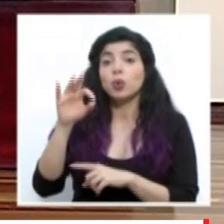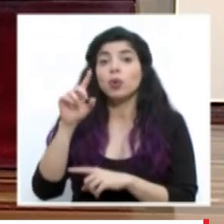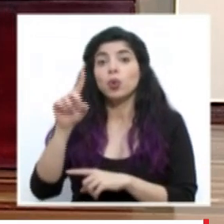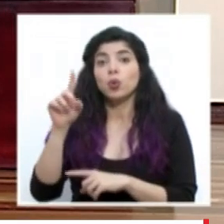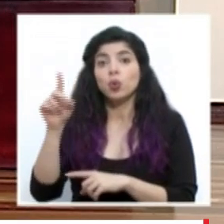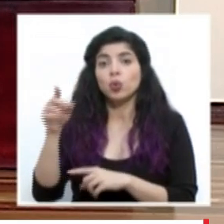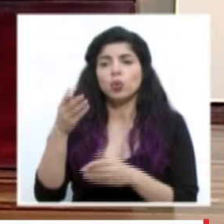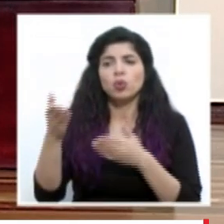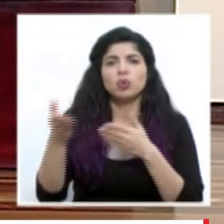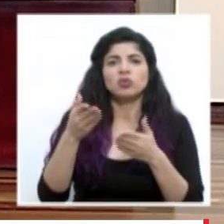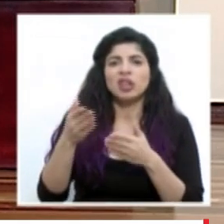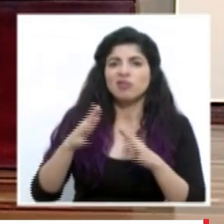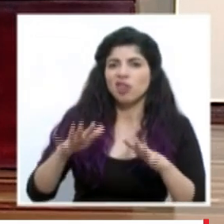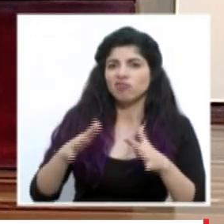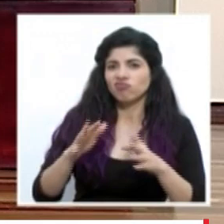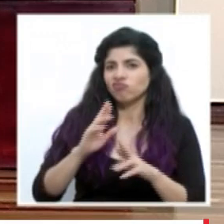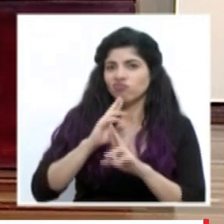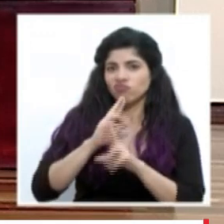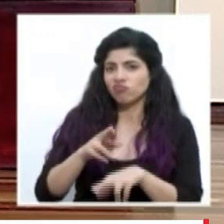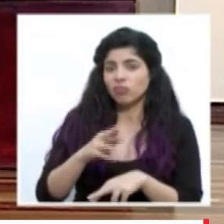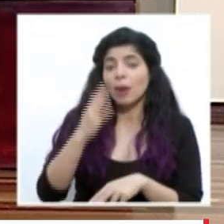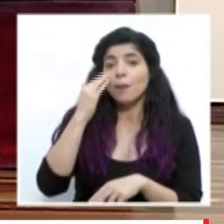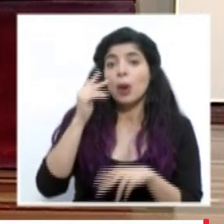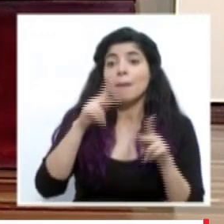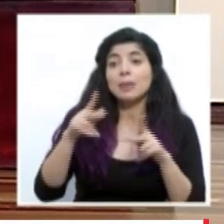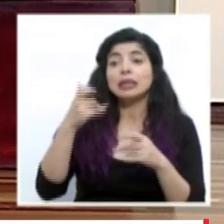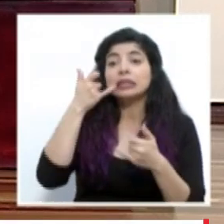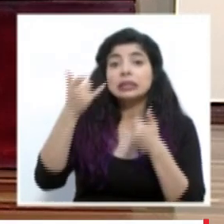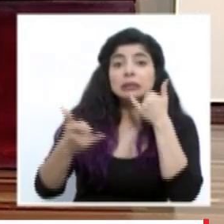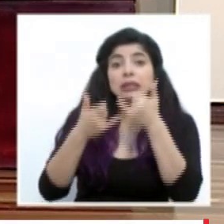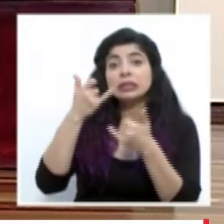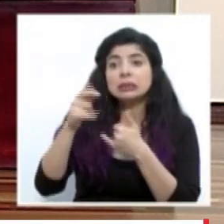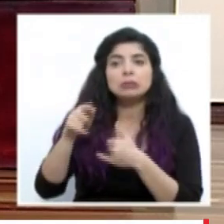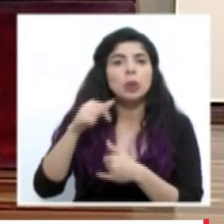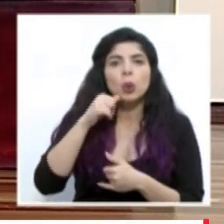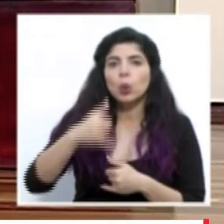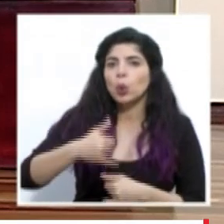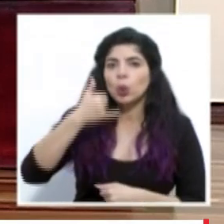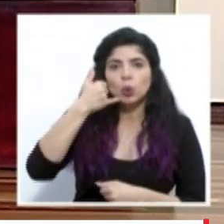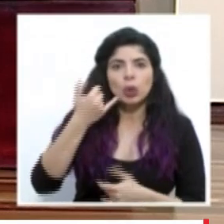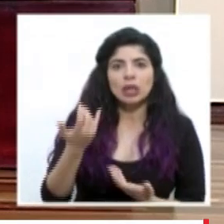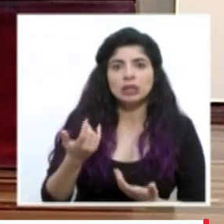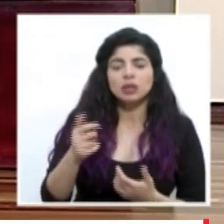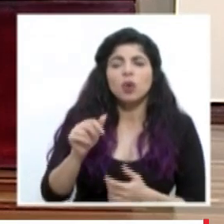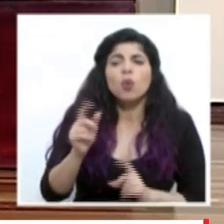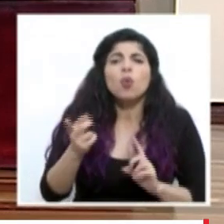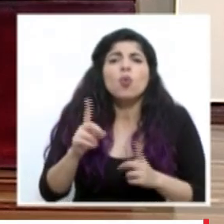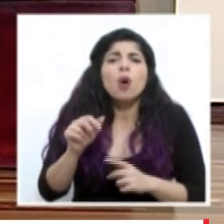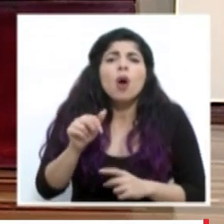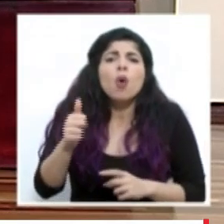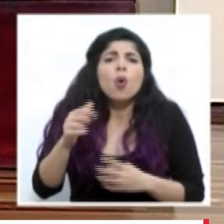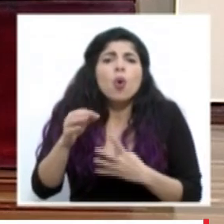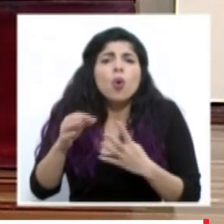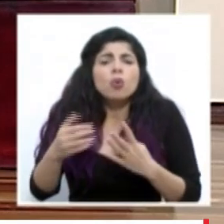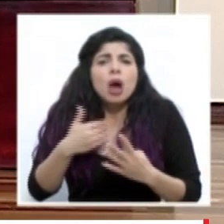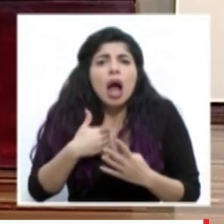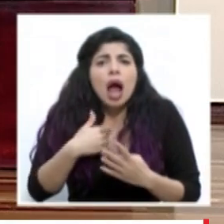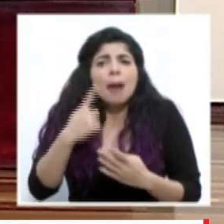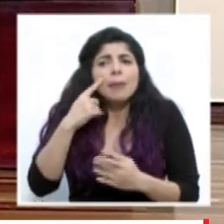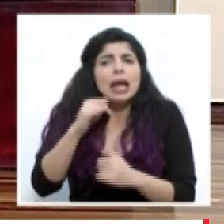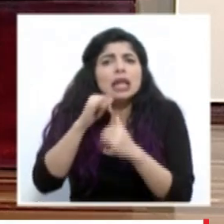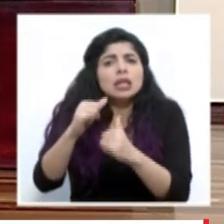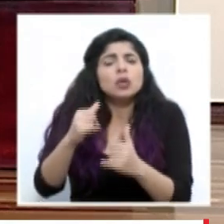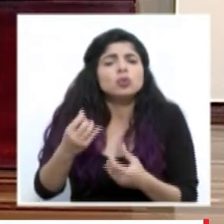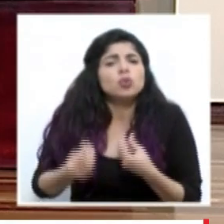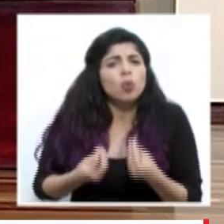dan un servicio muy ineficiente, denuncia, ya que la gente llama y no contesta. ¿Qué alternativa se propone para poner